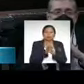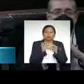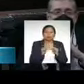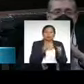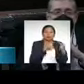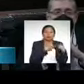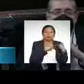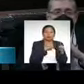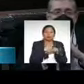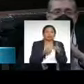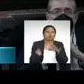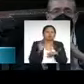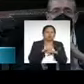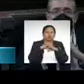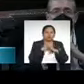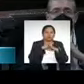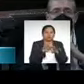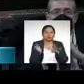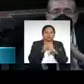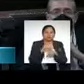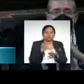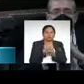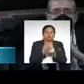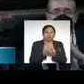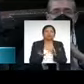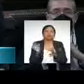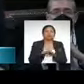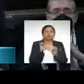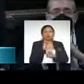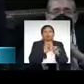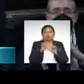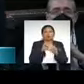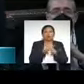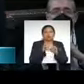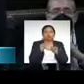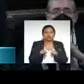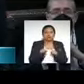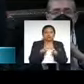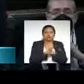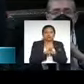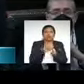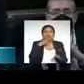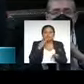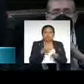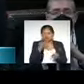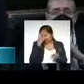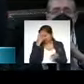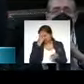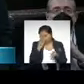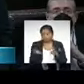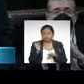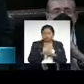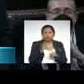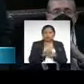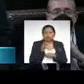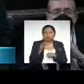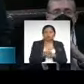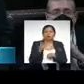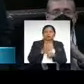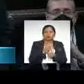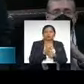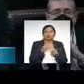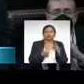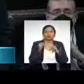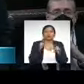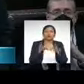de la oligarquía, que lo más seguro es que además son financistas. Hoy lo que está pasando aquí es una verdadera vergüenza para el pueblo de Guatemala y